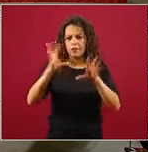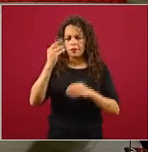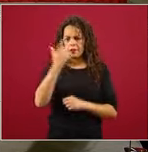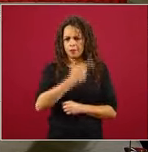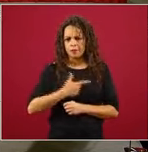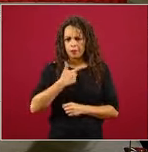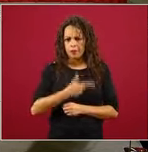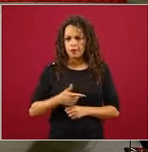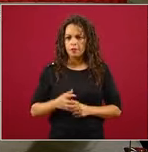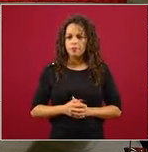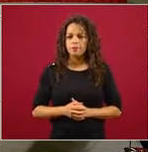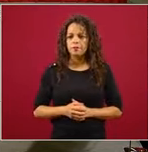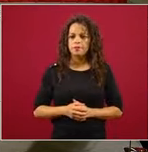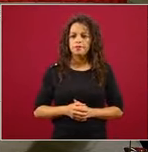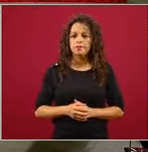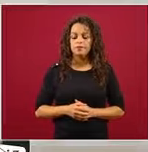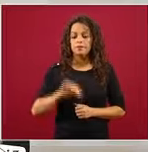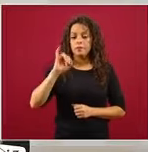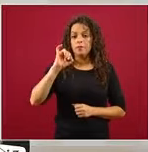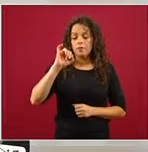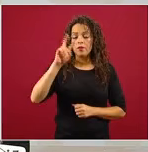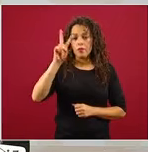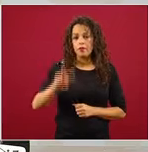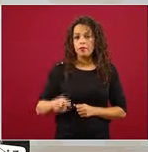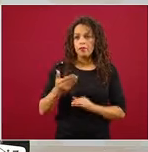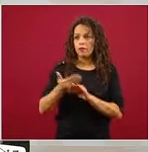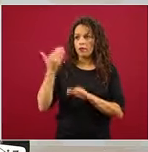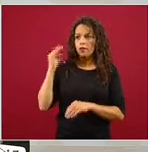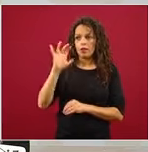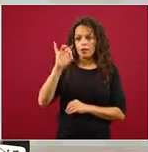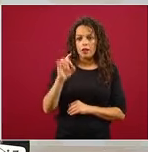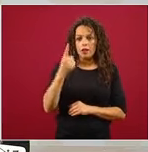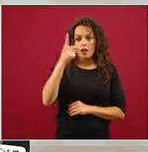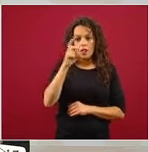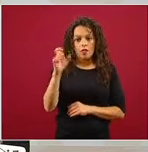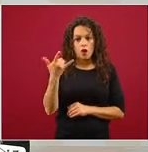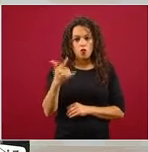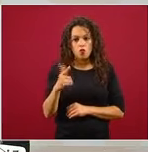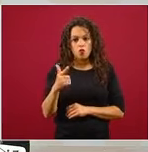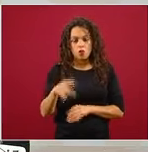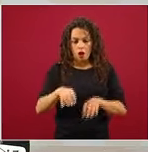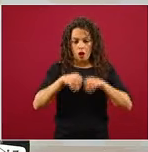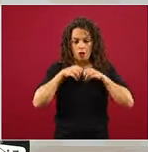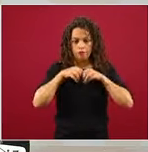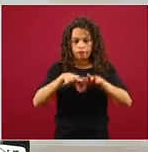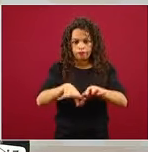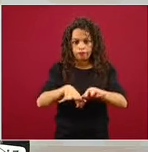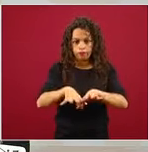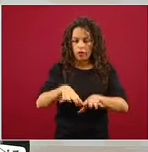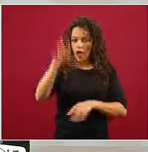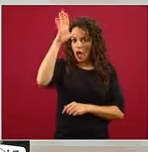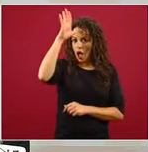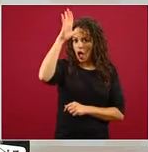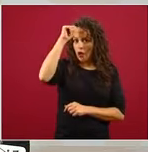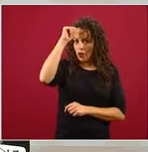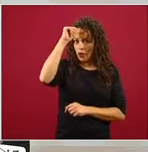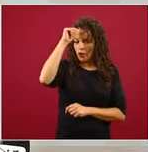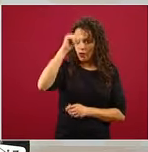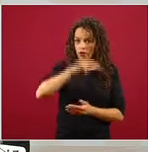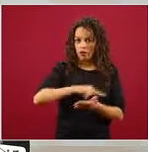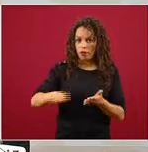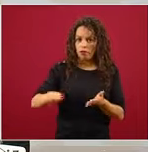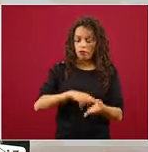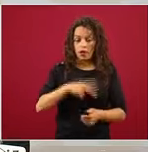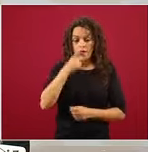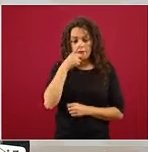de la Función Pública el pasado 31 de julio publicó un acuerdo por el que se